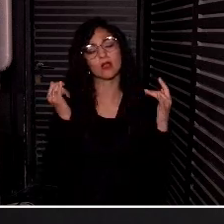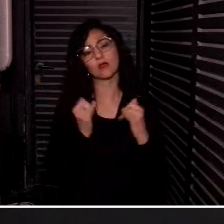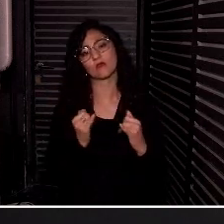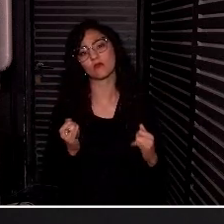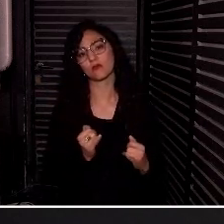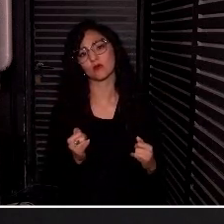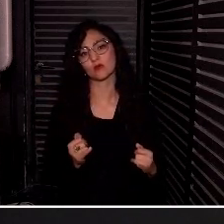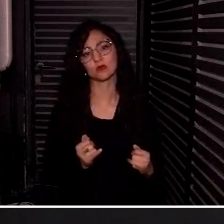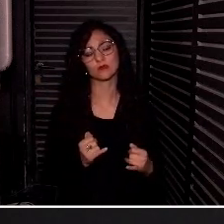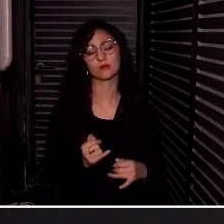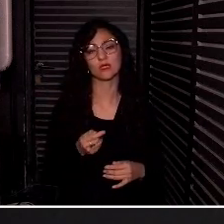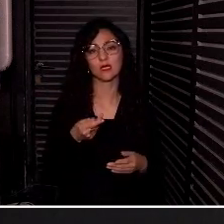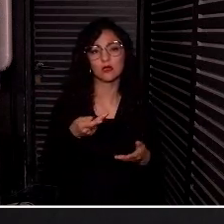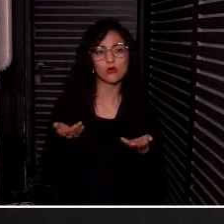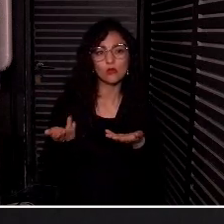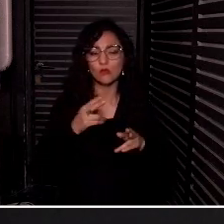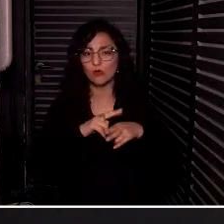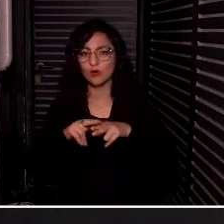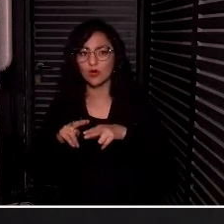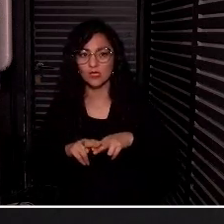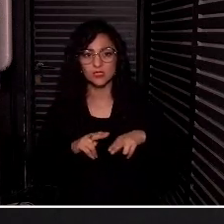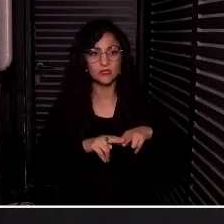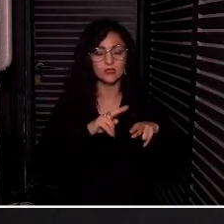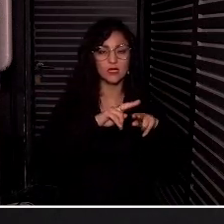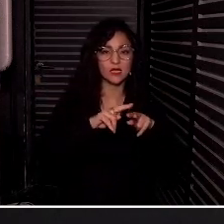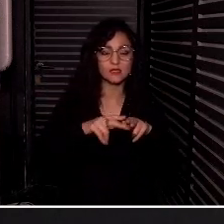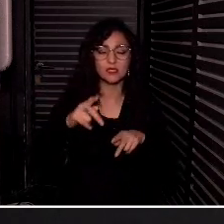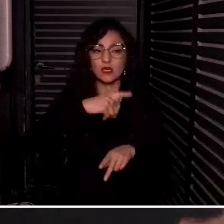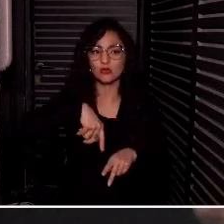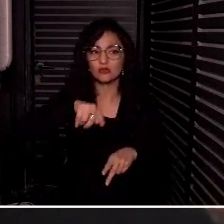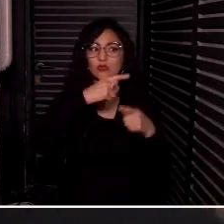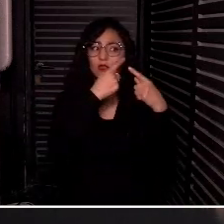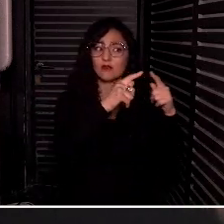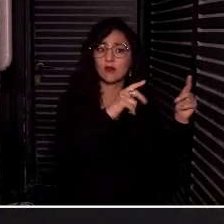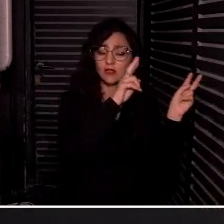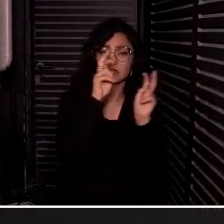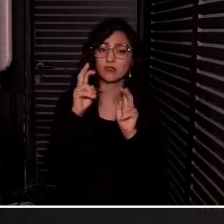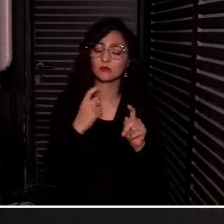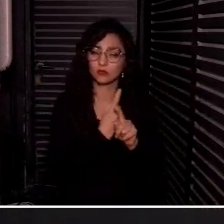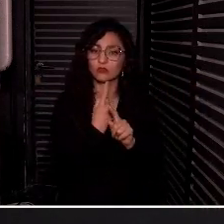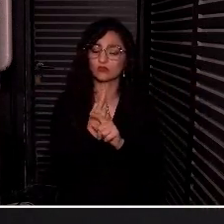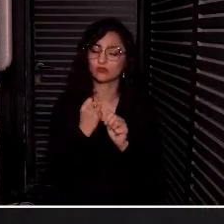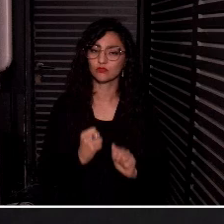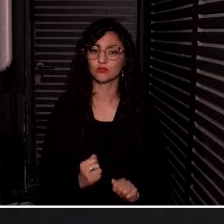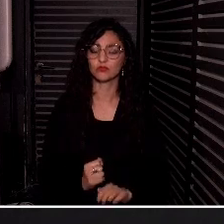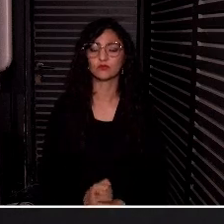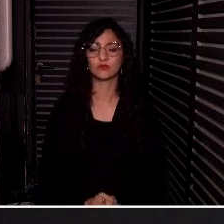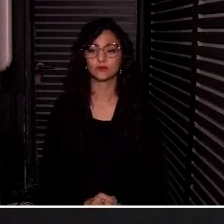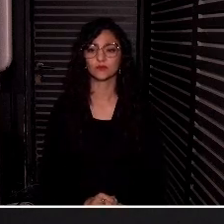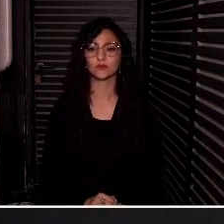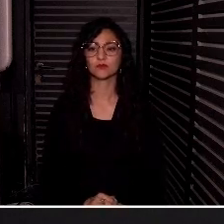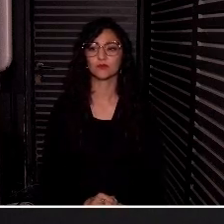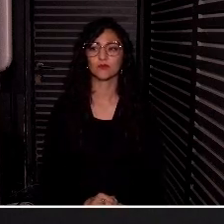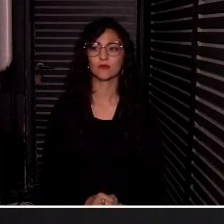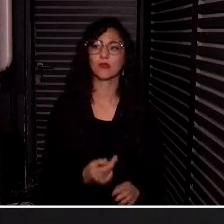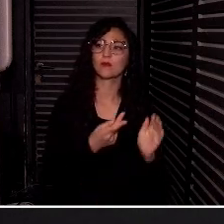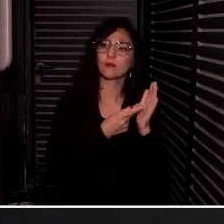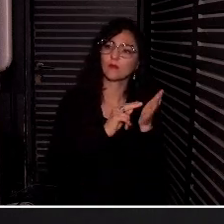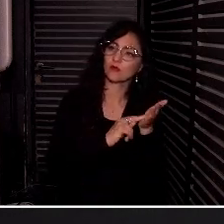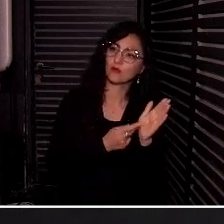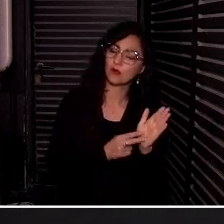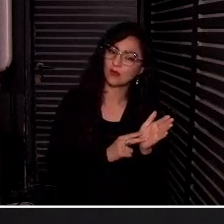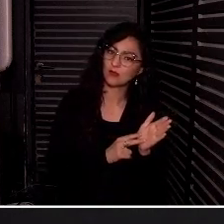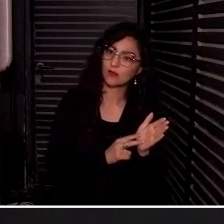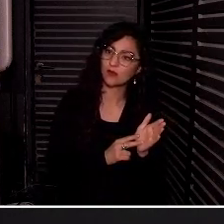como se eligió cierto hace que podamos ser pluralistas e independientes siempre en las crisis en la crisis del